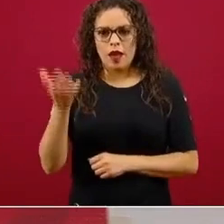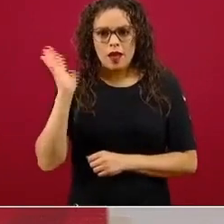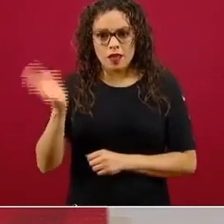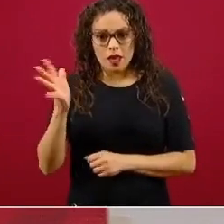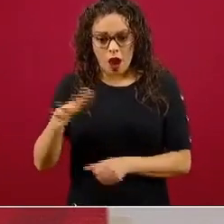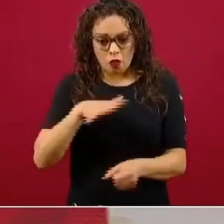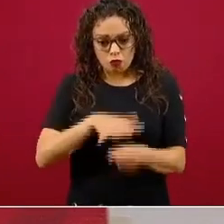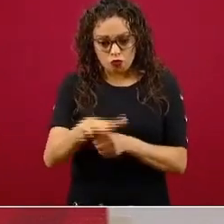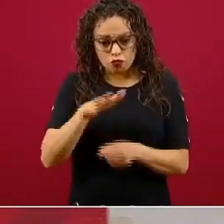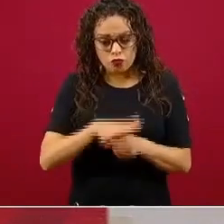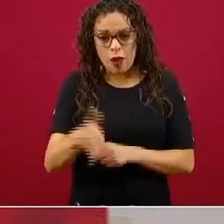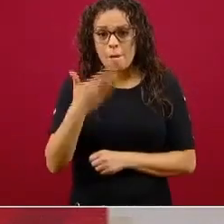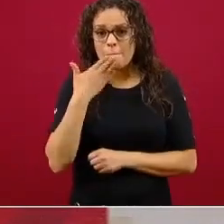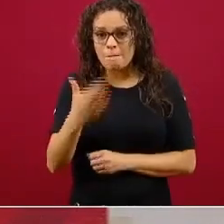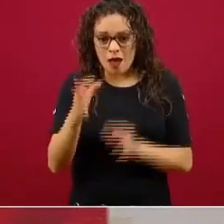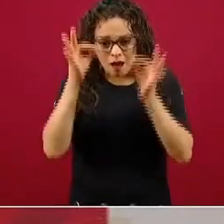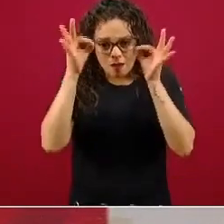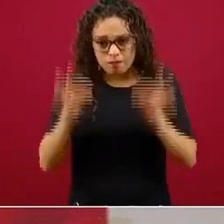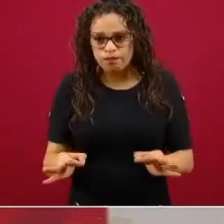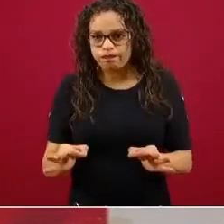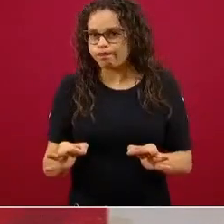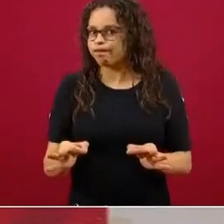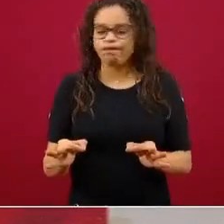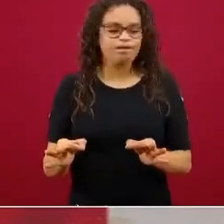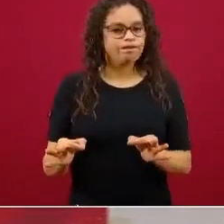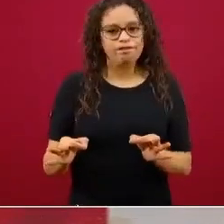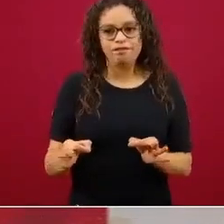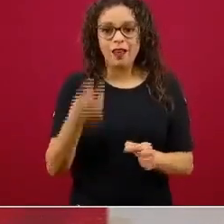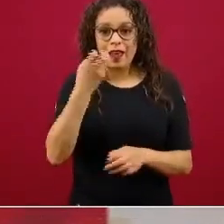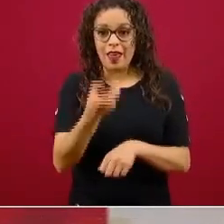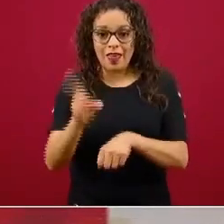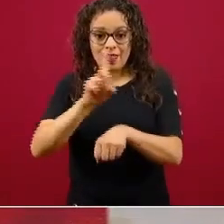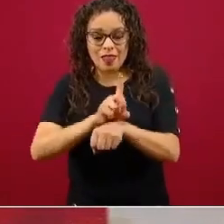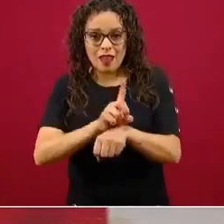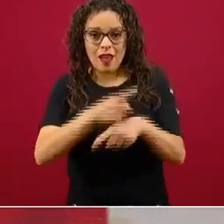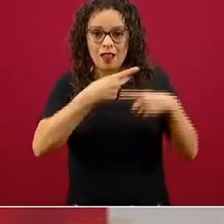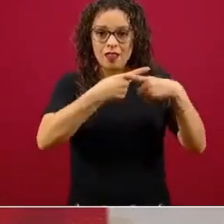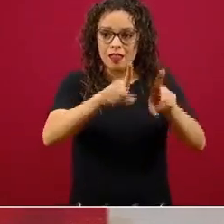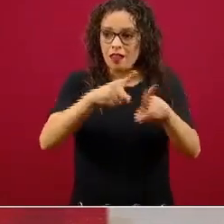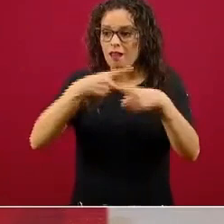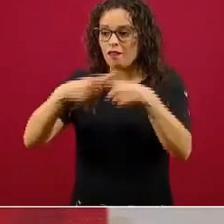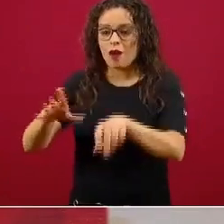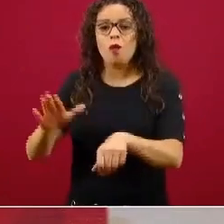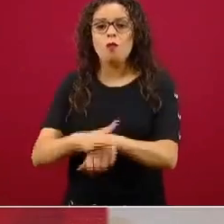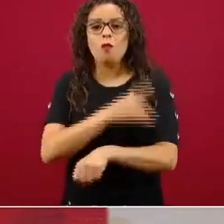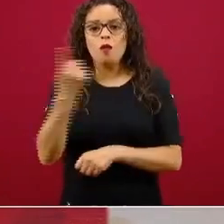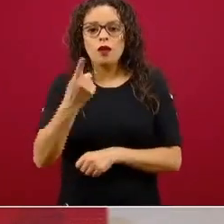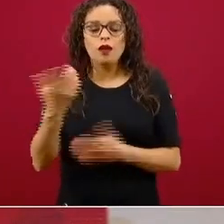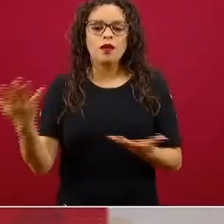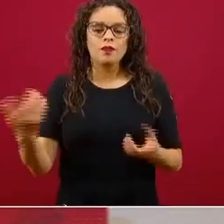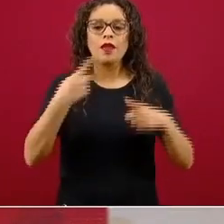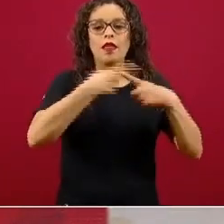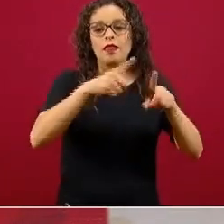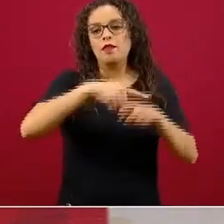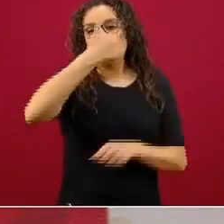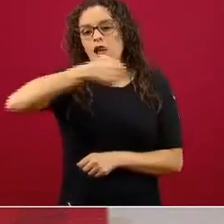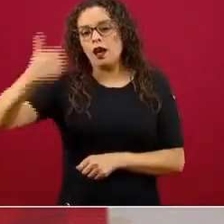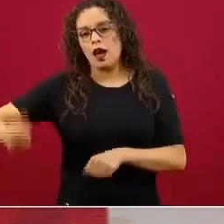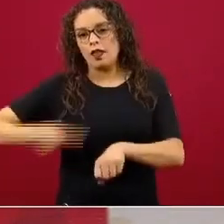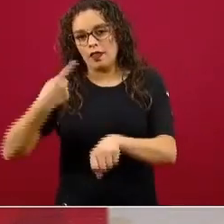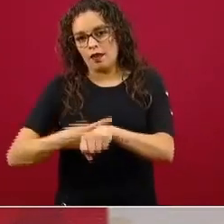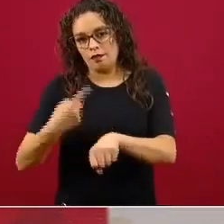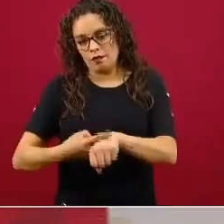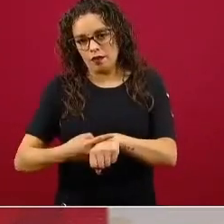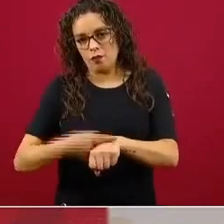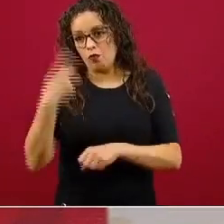informativa. Esto, cantidad de días, varía de acuerdo a la enfermedad de que se trate, de acuerdo a la complejidad del fenómeno,